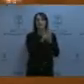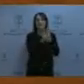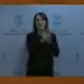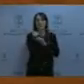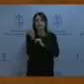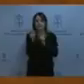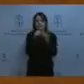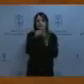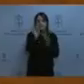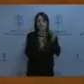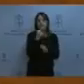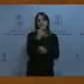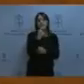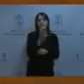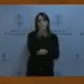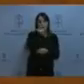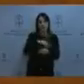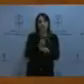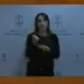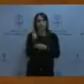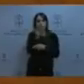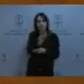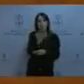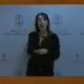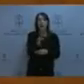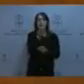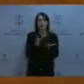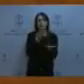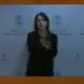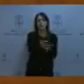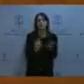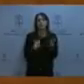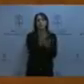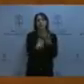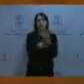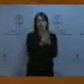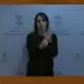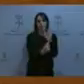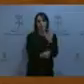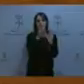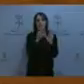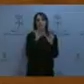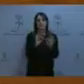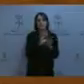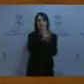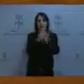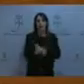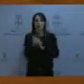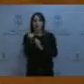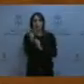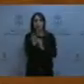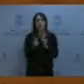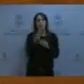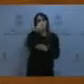bonificaciones y exenciones como las propuestas en esta proposición de ley. Por tanto, la inclusión de estas bonificaciones o exenciones no aportan